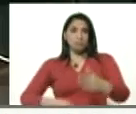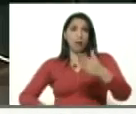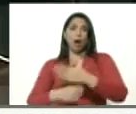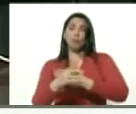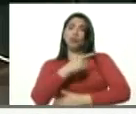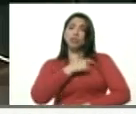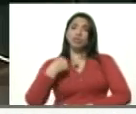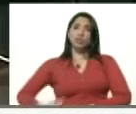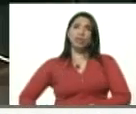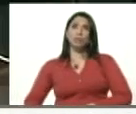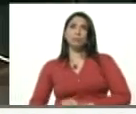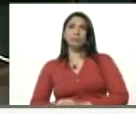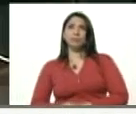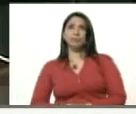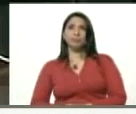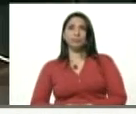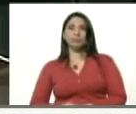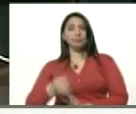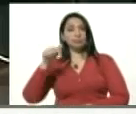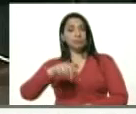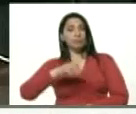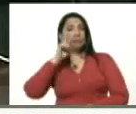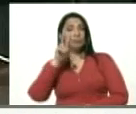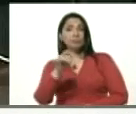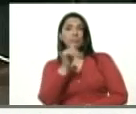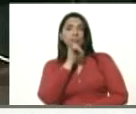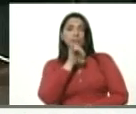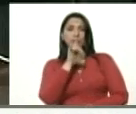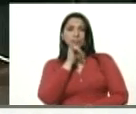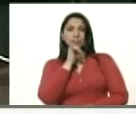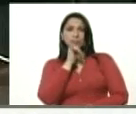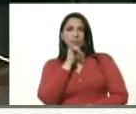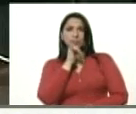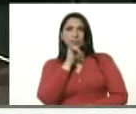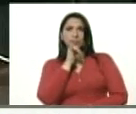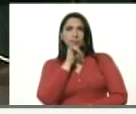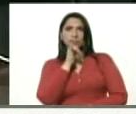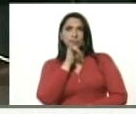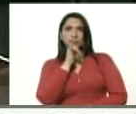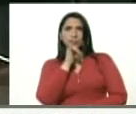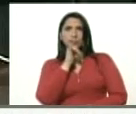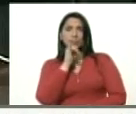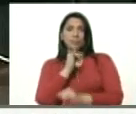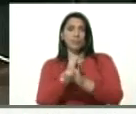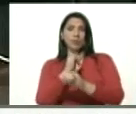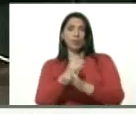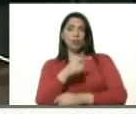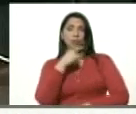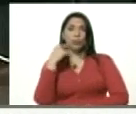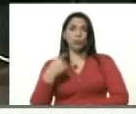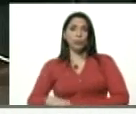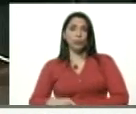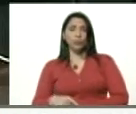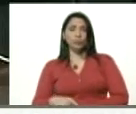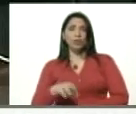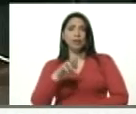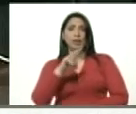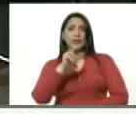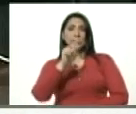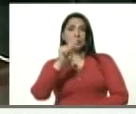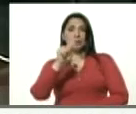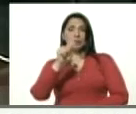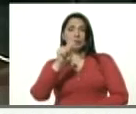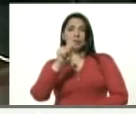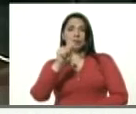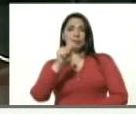China. Y hoy vi una noticia en el portal de Russia Today, de RT, de